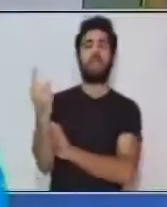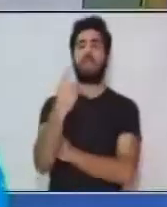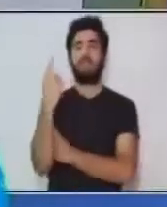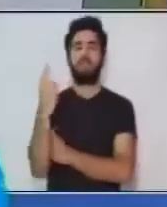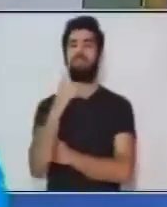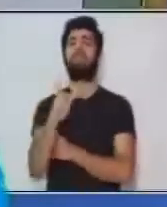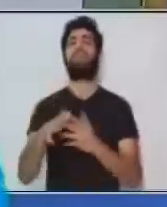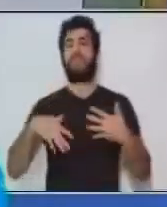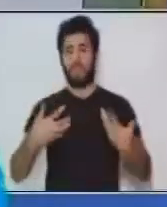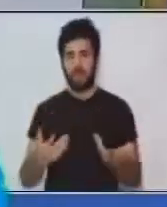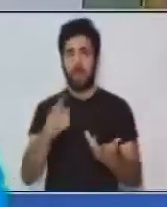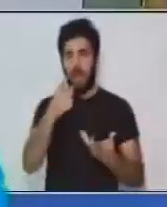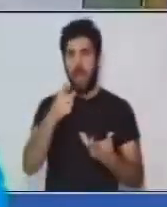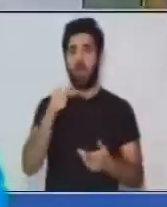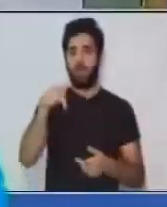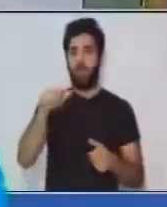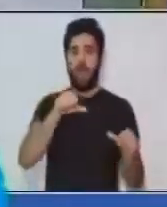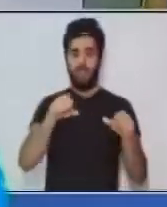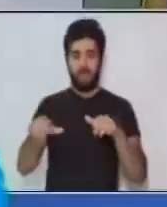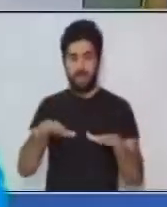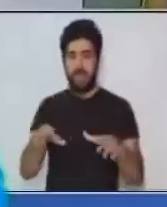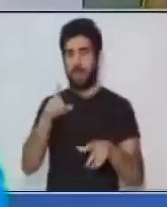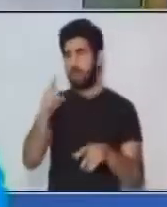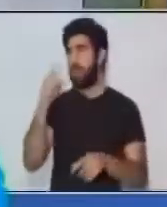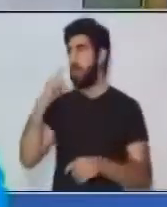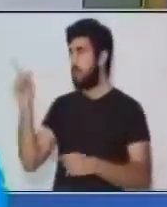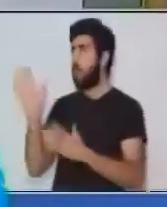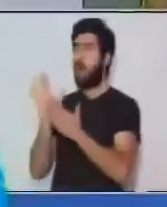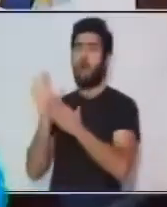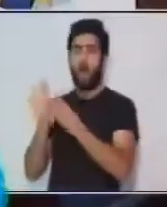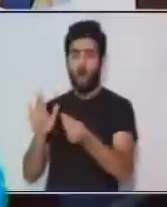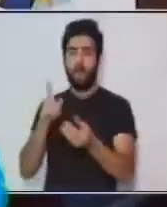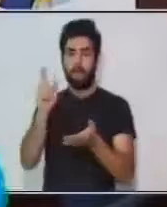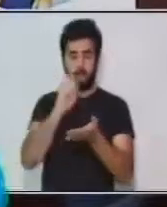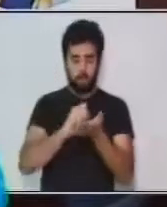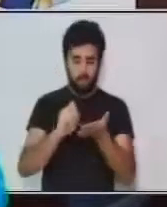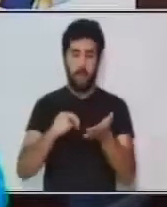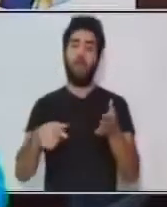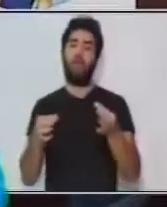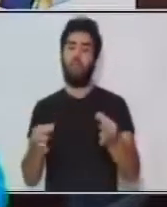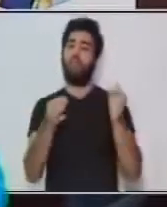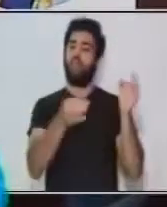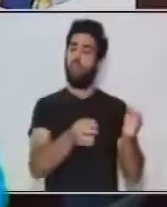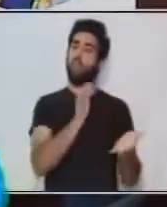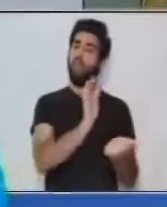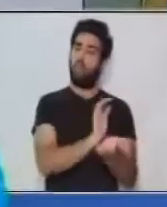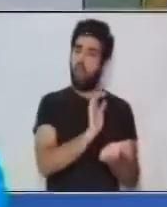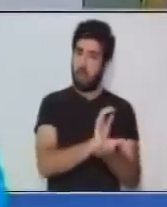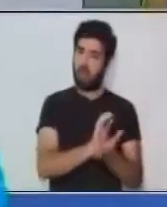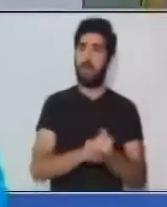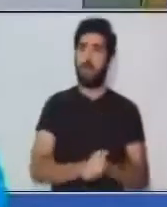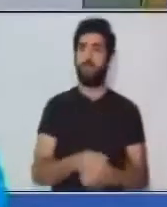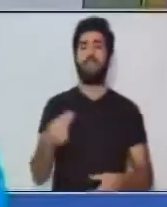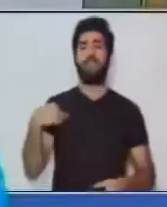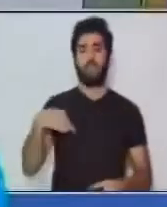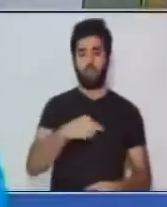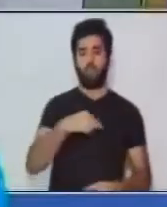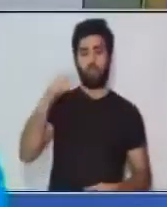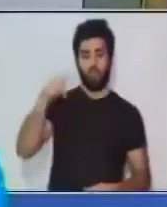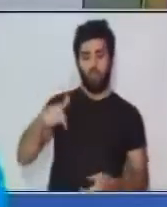presente guardar todas sus actividades y trabajos en su portafolio Aprendo en Casa. Y les pregunto, ¿qué aprendimos